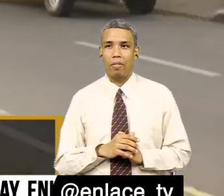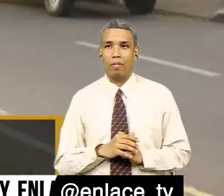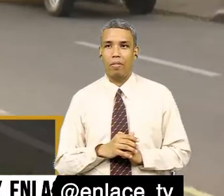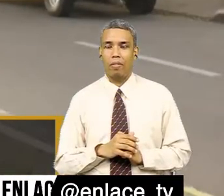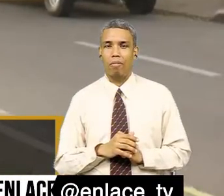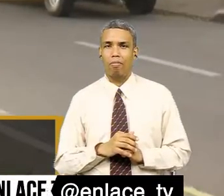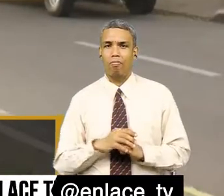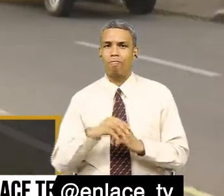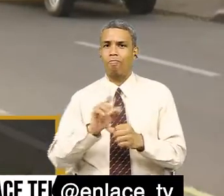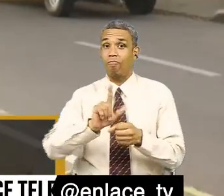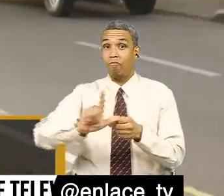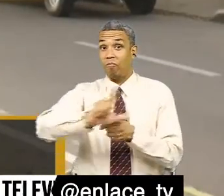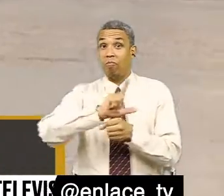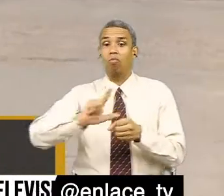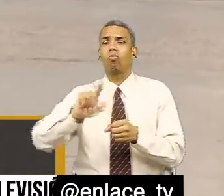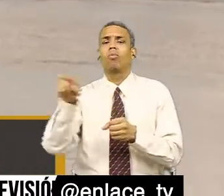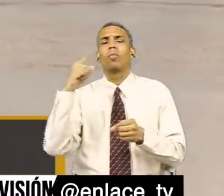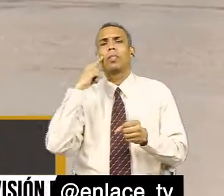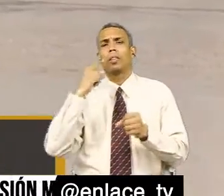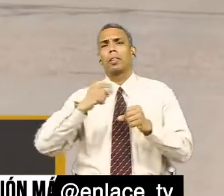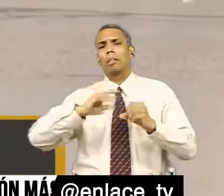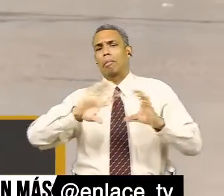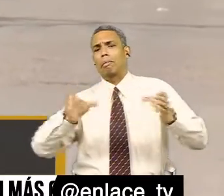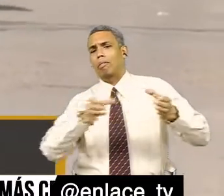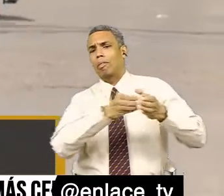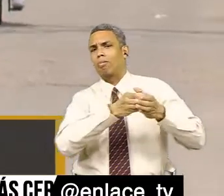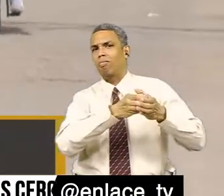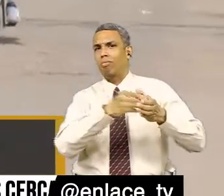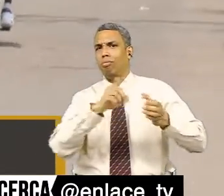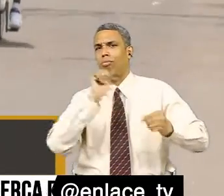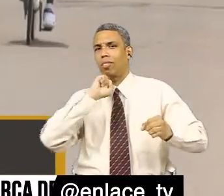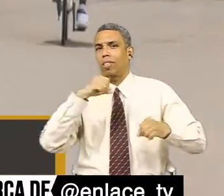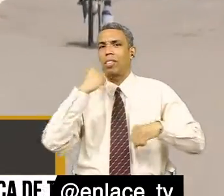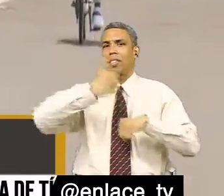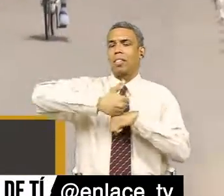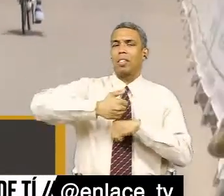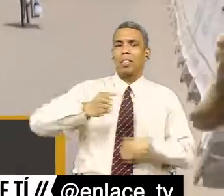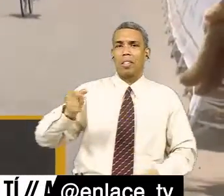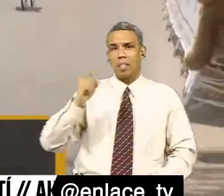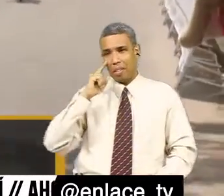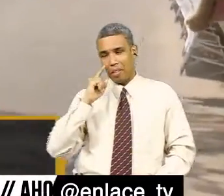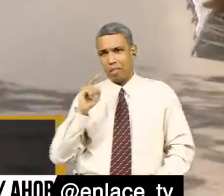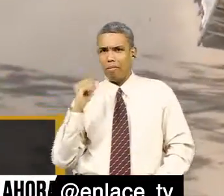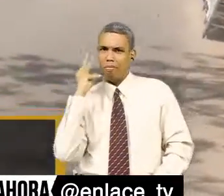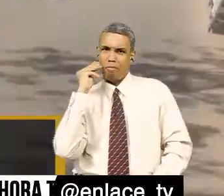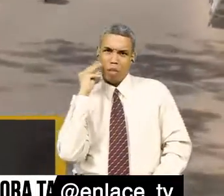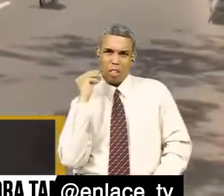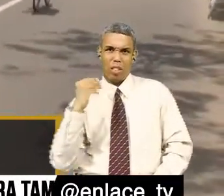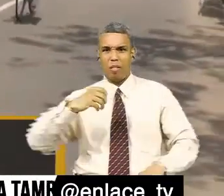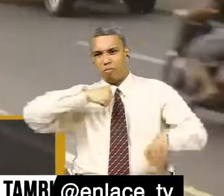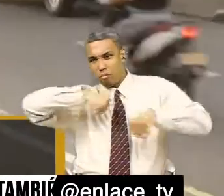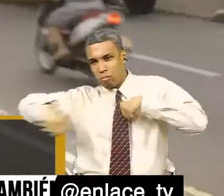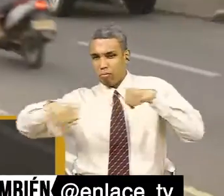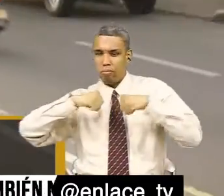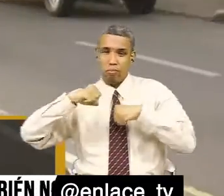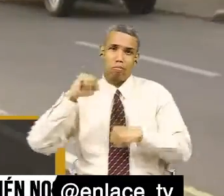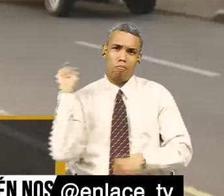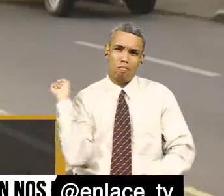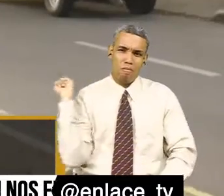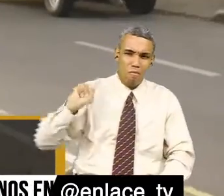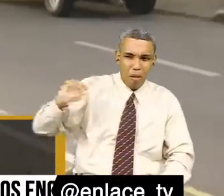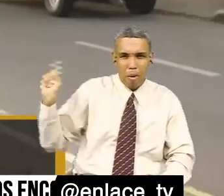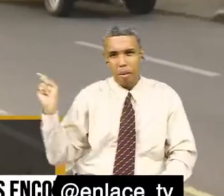liga se encuentra el señor Abelardo Rondón, una ciclista profesional con mucha experiencia, con mucho dinamismo. Siempre ha